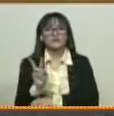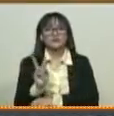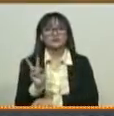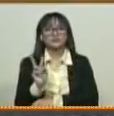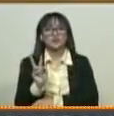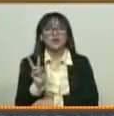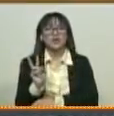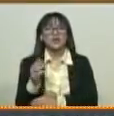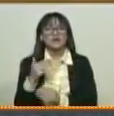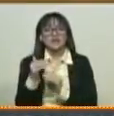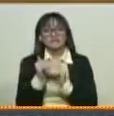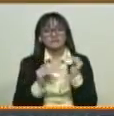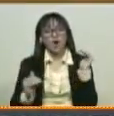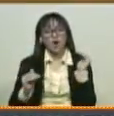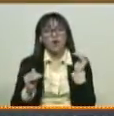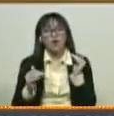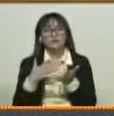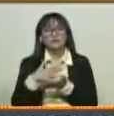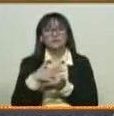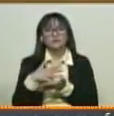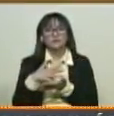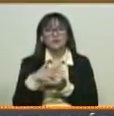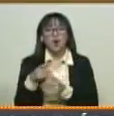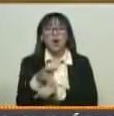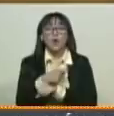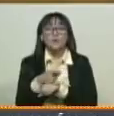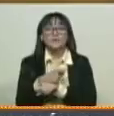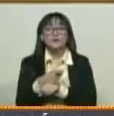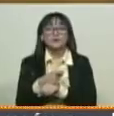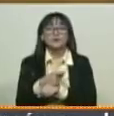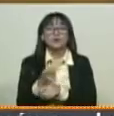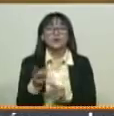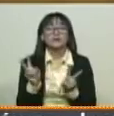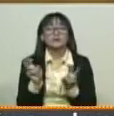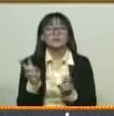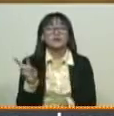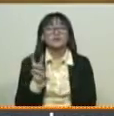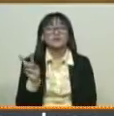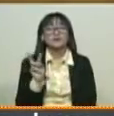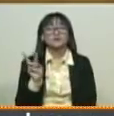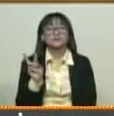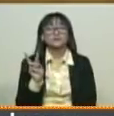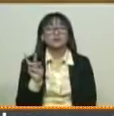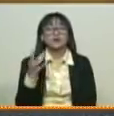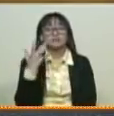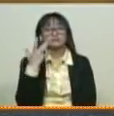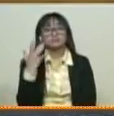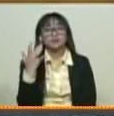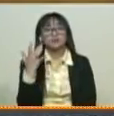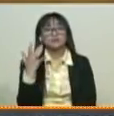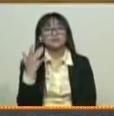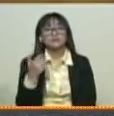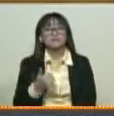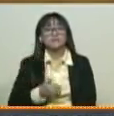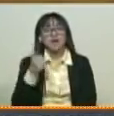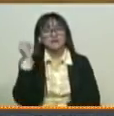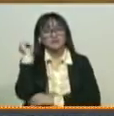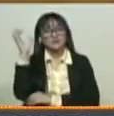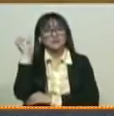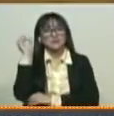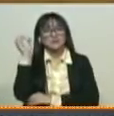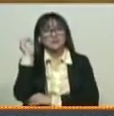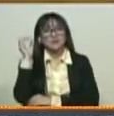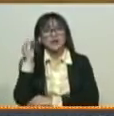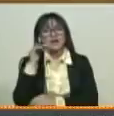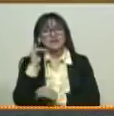son para desestabilizar propiamente los gobiernos. Esto también, en el caso de Venezuela, hemos visto una agudización de estas campañas, tanto